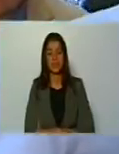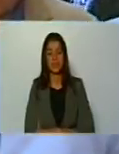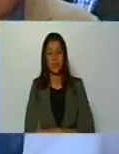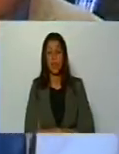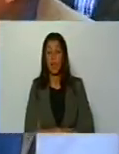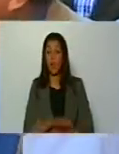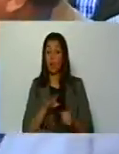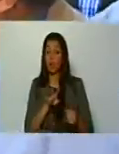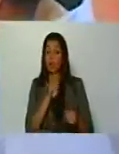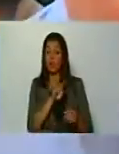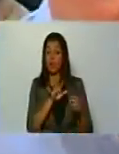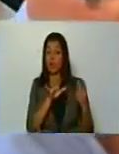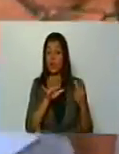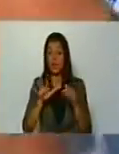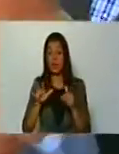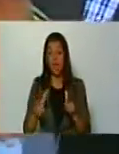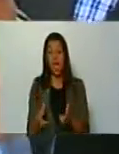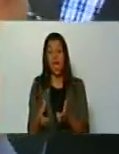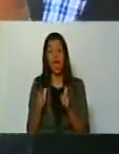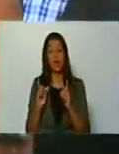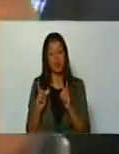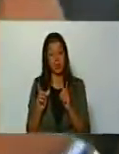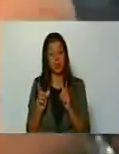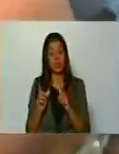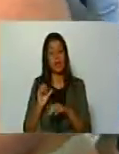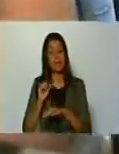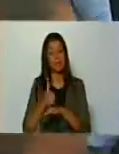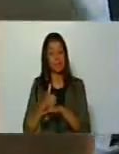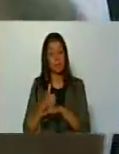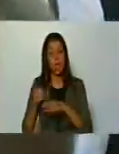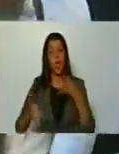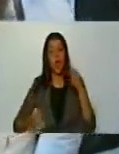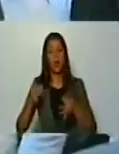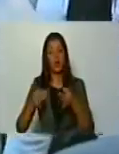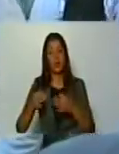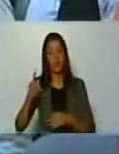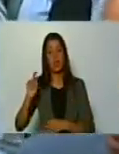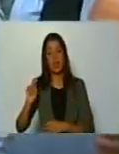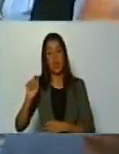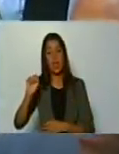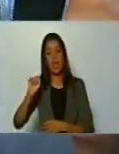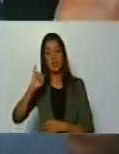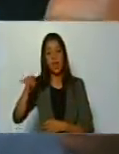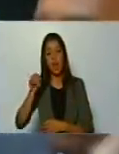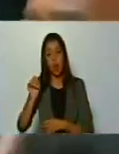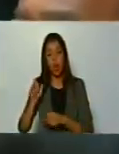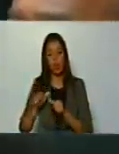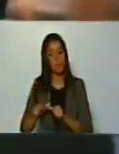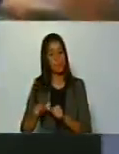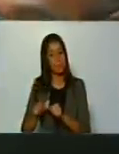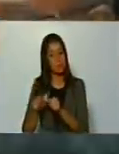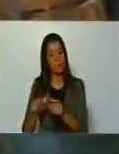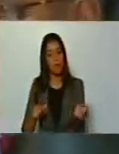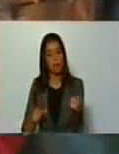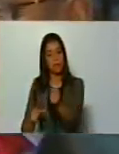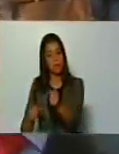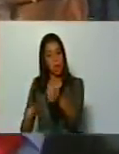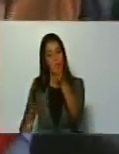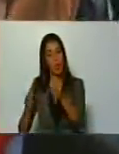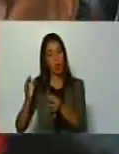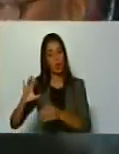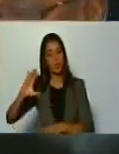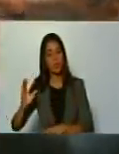18.357.476, por supuesto se le autoriza al Tribunal Supremo de Justicia esta continuidad, pues, de juicio contra